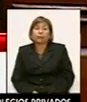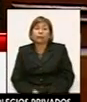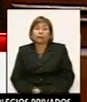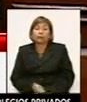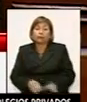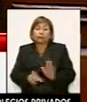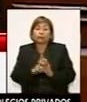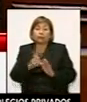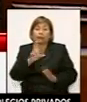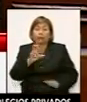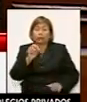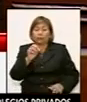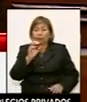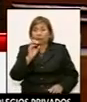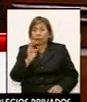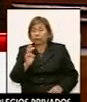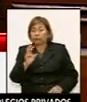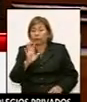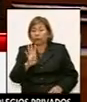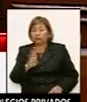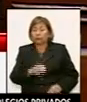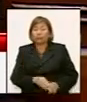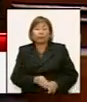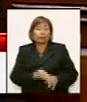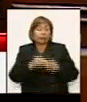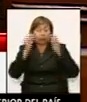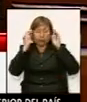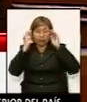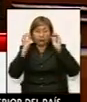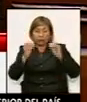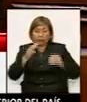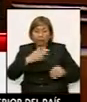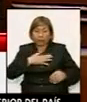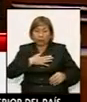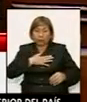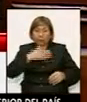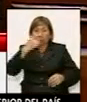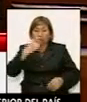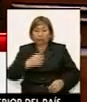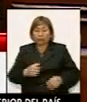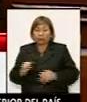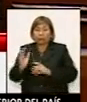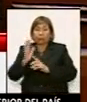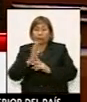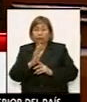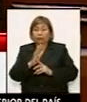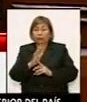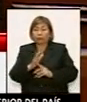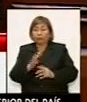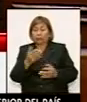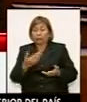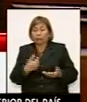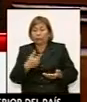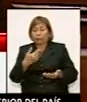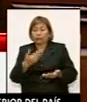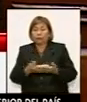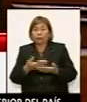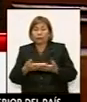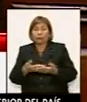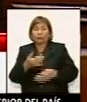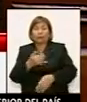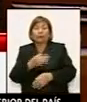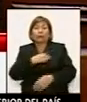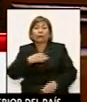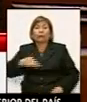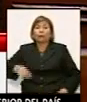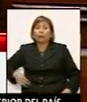Ley 30364. Oportunidad en la que mi persona participó en la presentación oficial como ex titular del